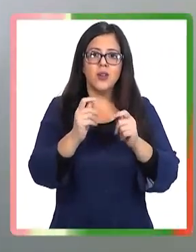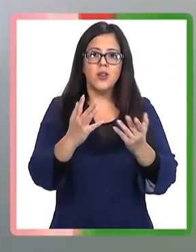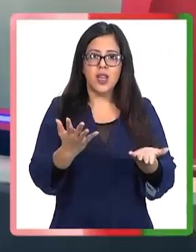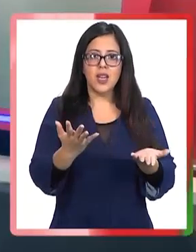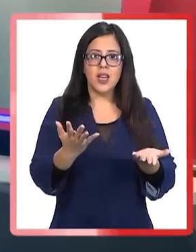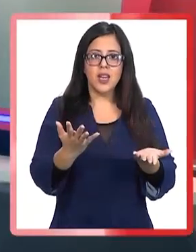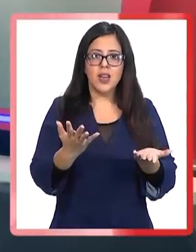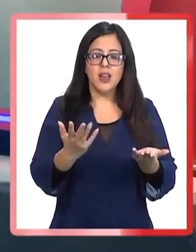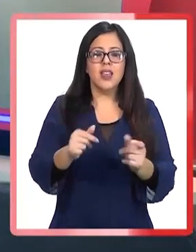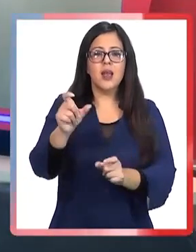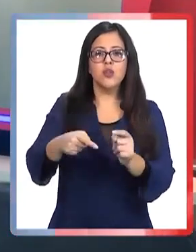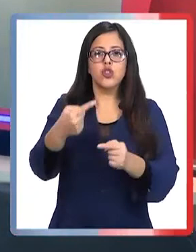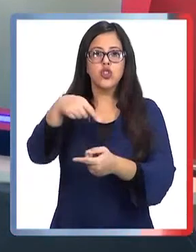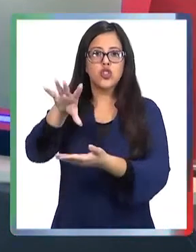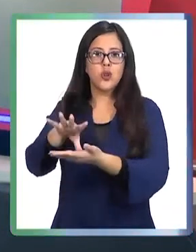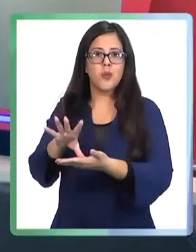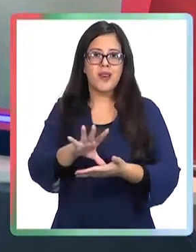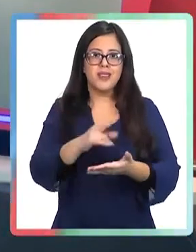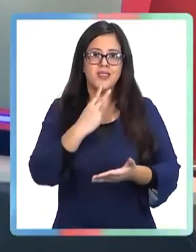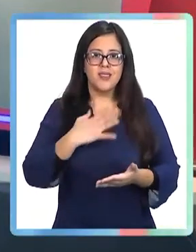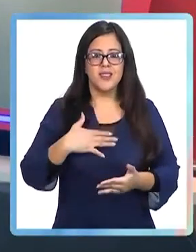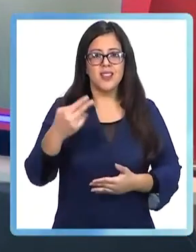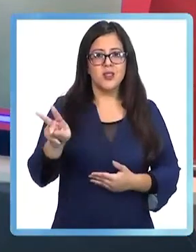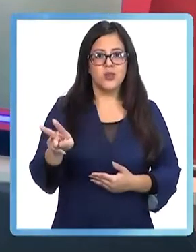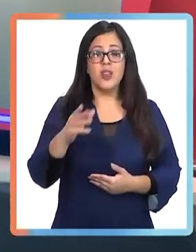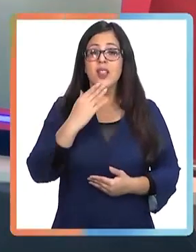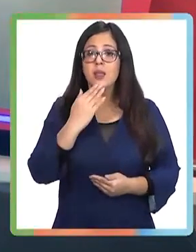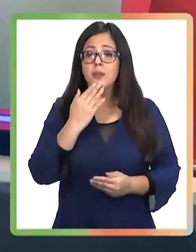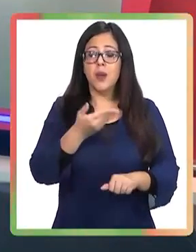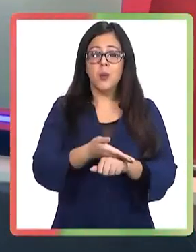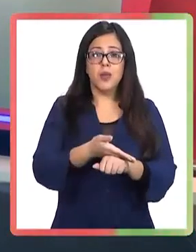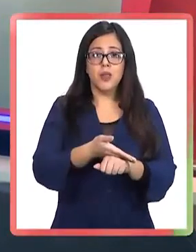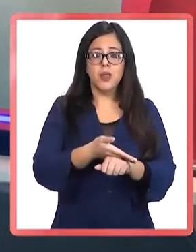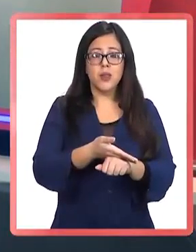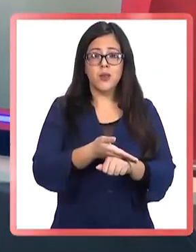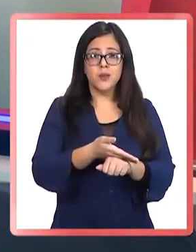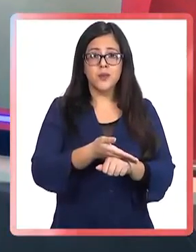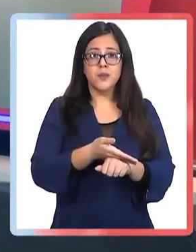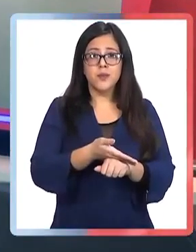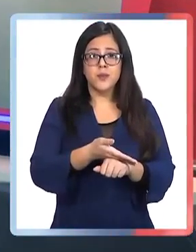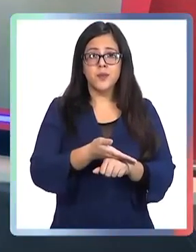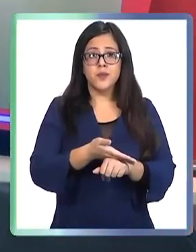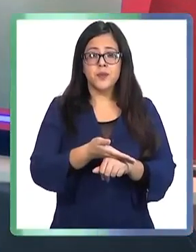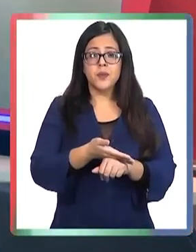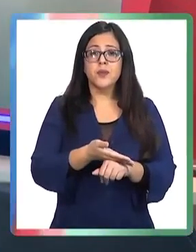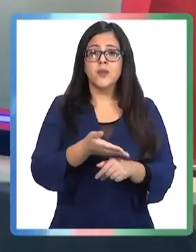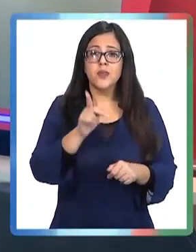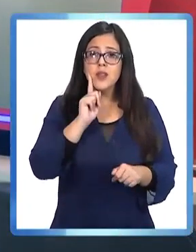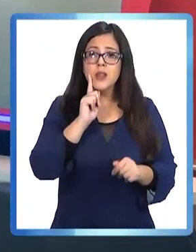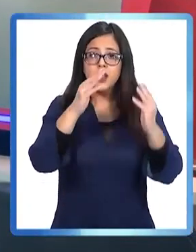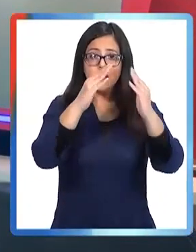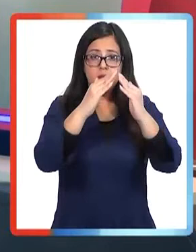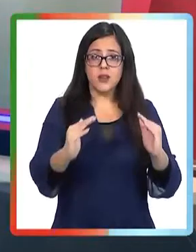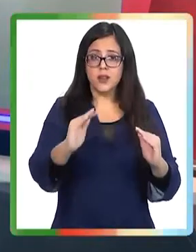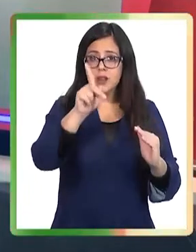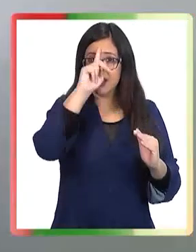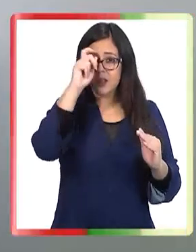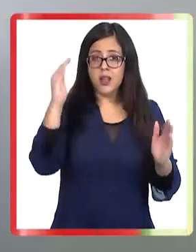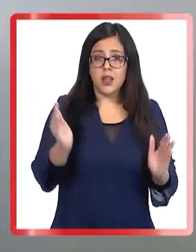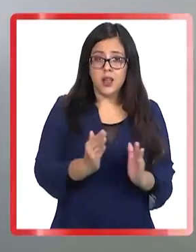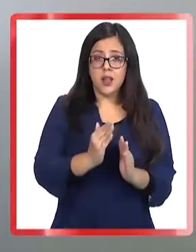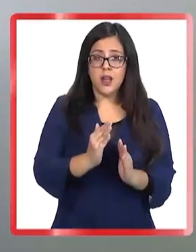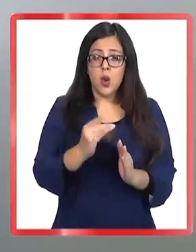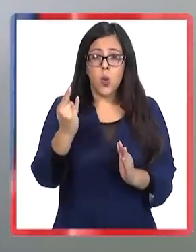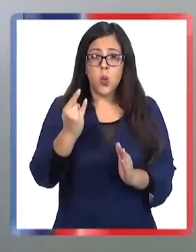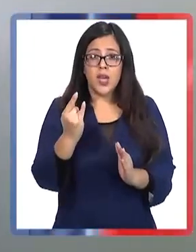vida inclusive de los migrantes. Y lo otro también le hemos pedido, el hecho de contar con un consultorio de urgencia rural